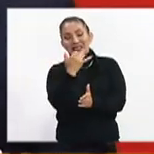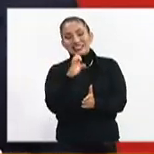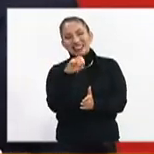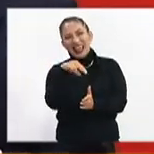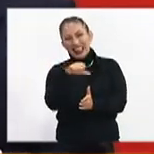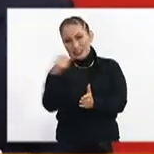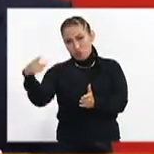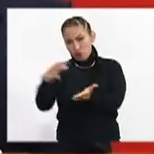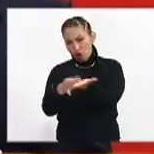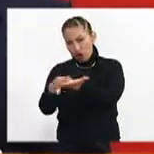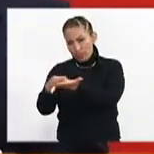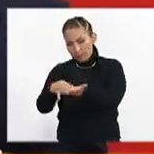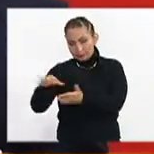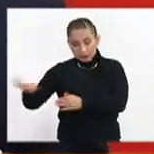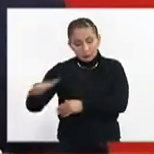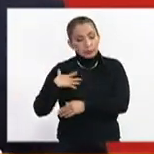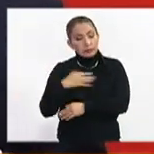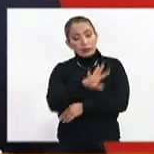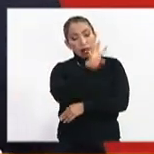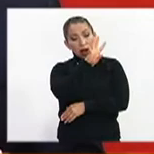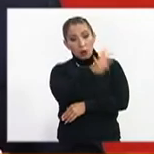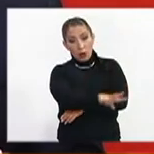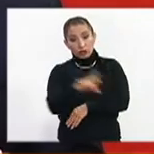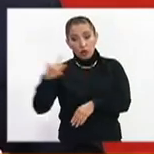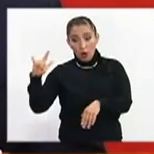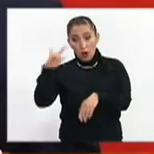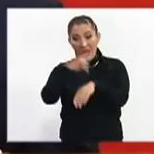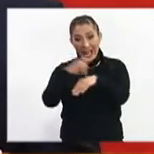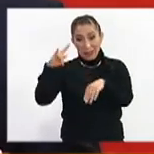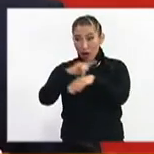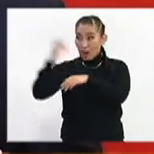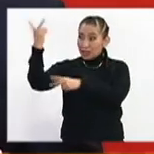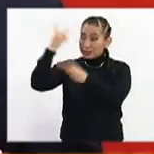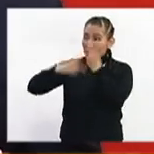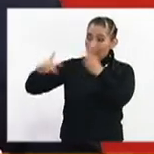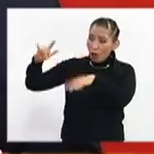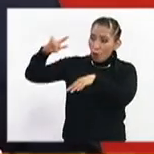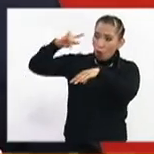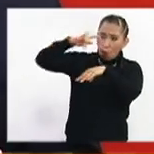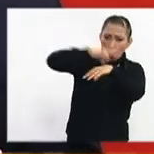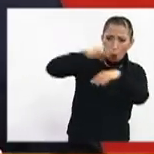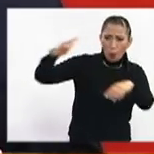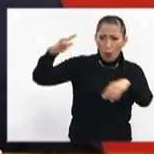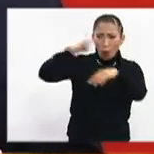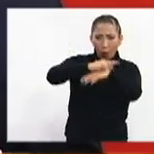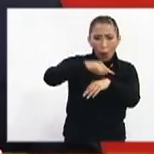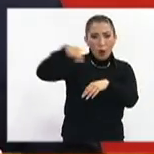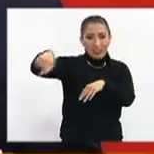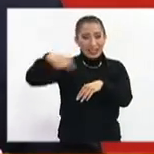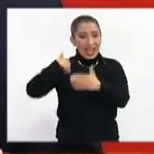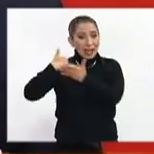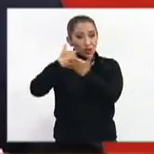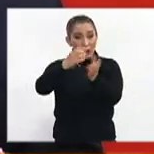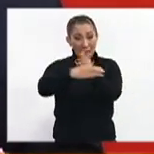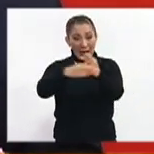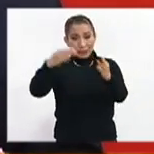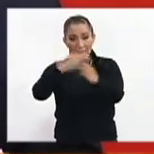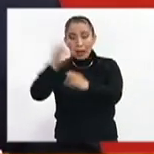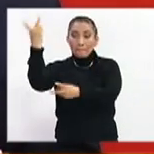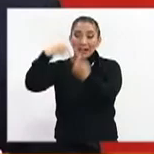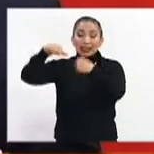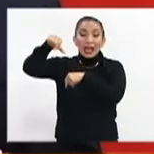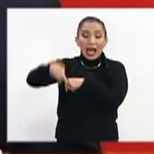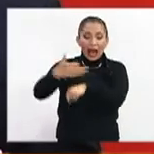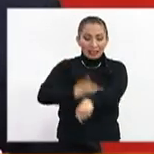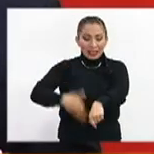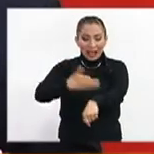El primero de los 4 aviones que transporta estos materiales de ayuda llegará